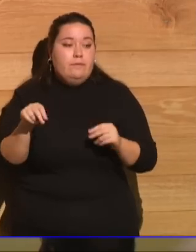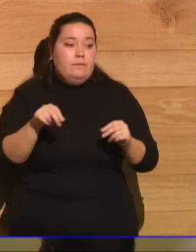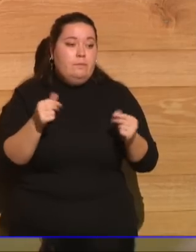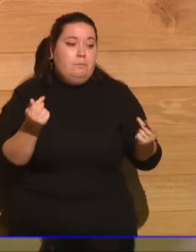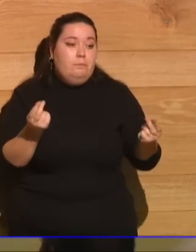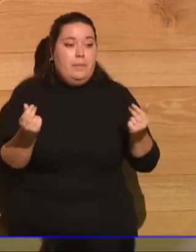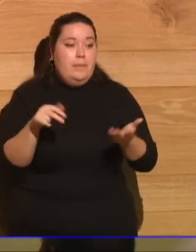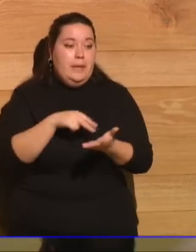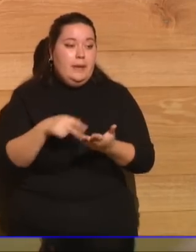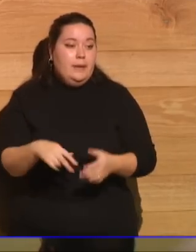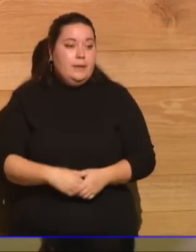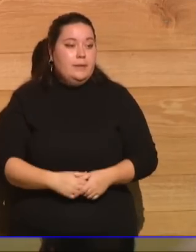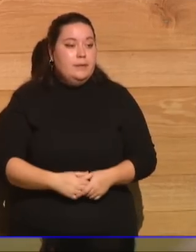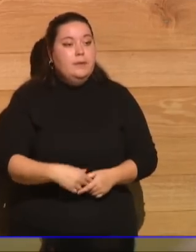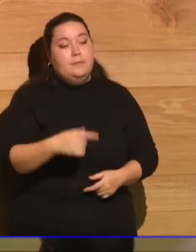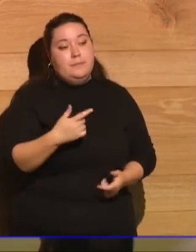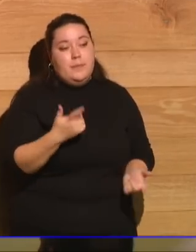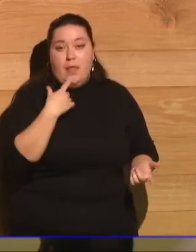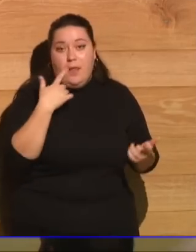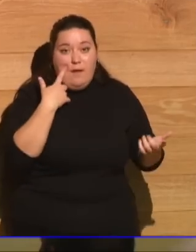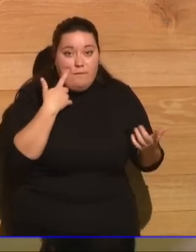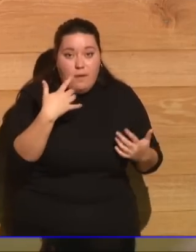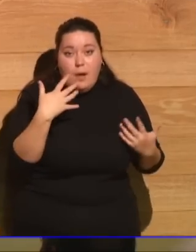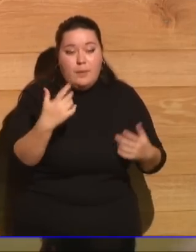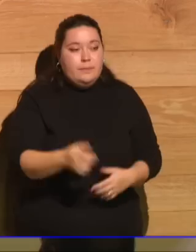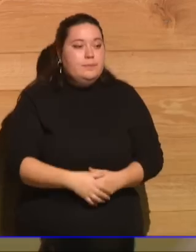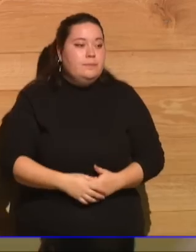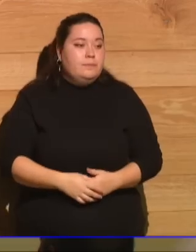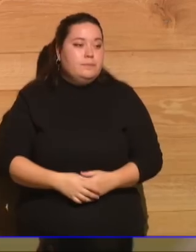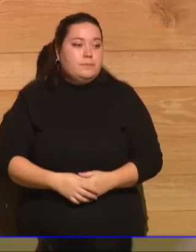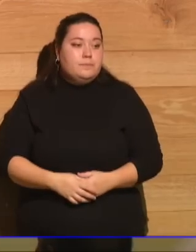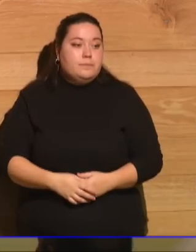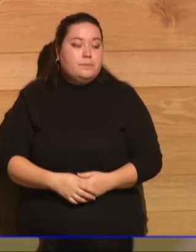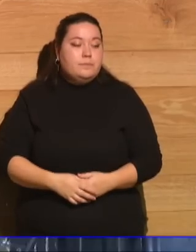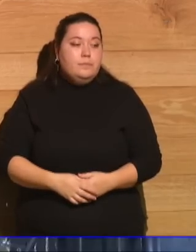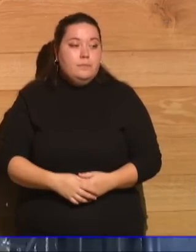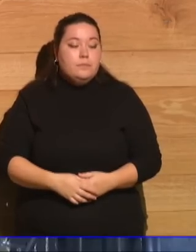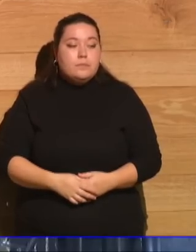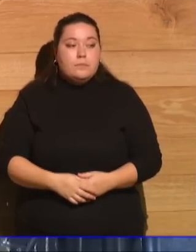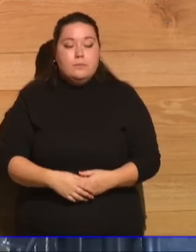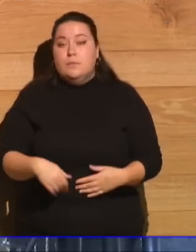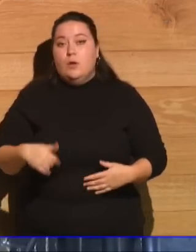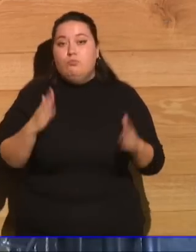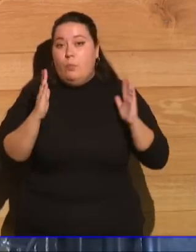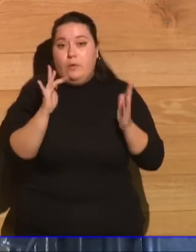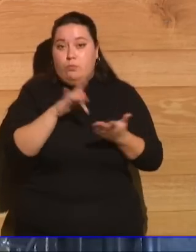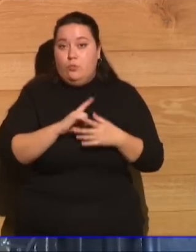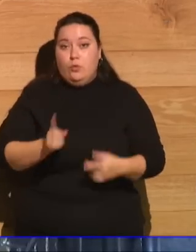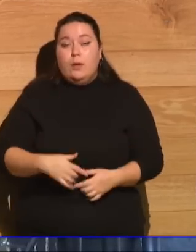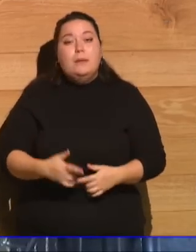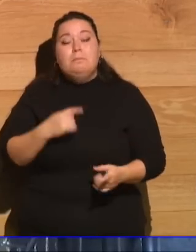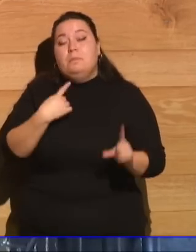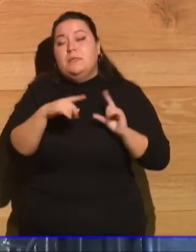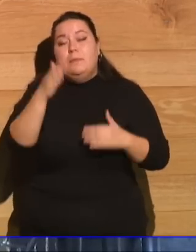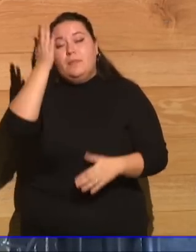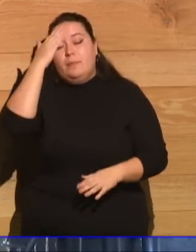es que... La fama... Pues eso no pasa. No pasa en ningún momento y tampoco pasa. O sea, ni siquiera. El mensaje